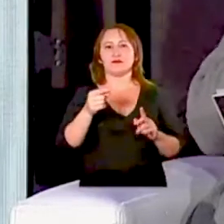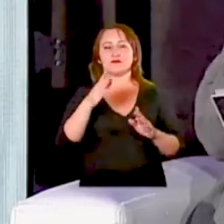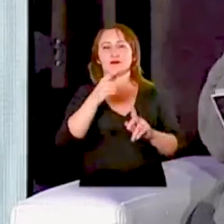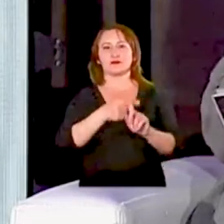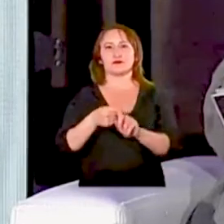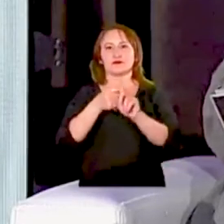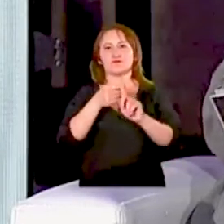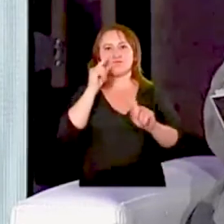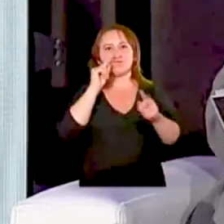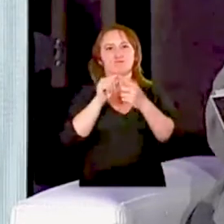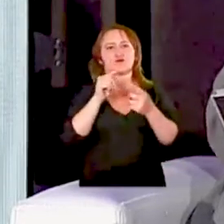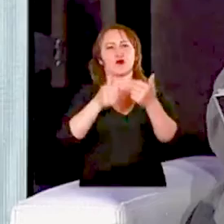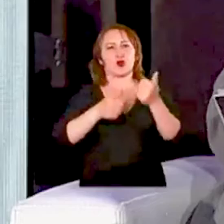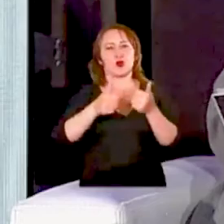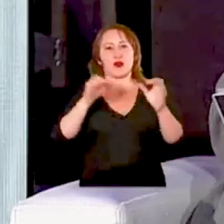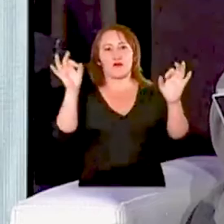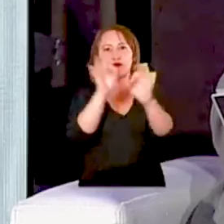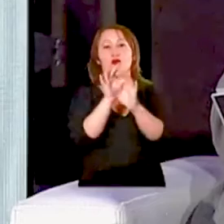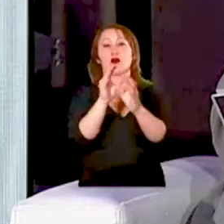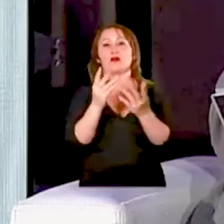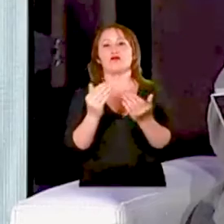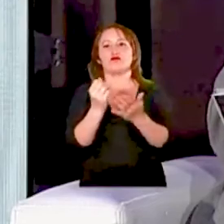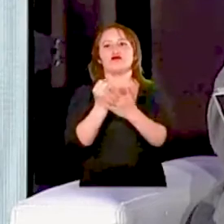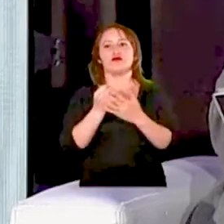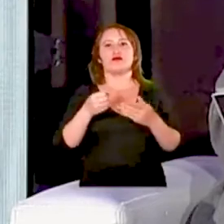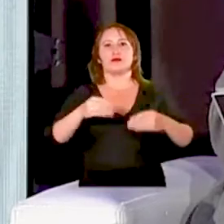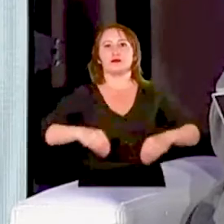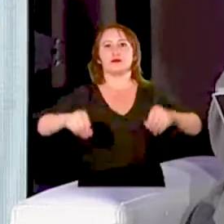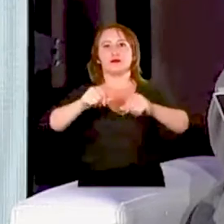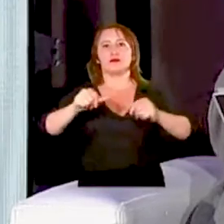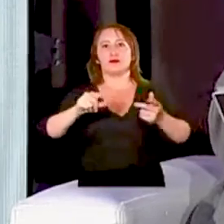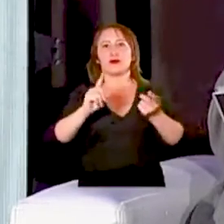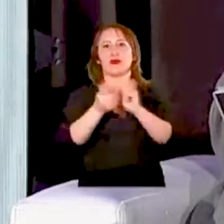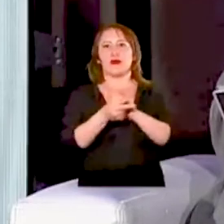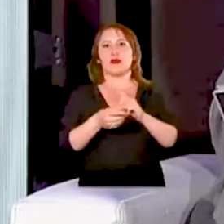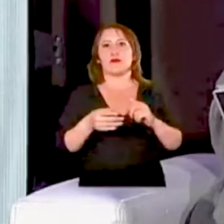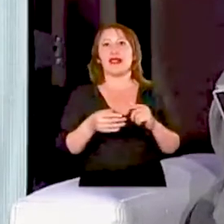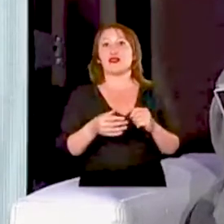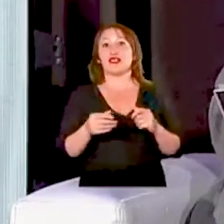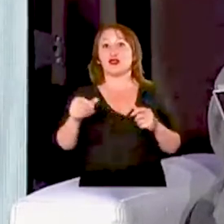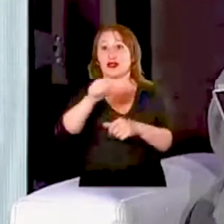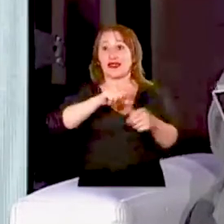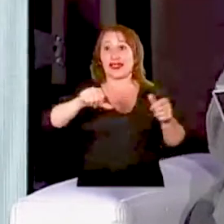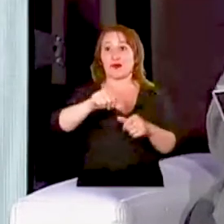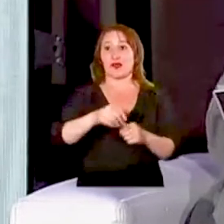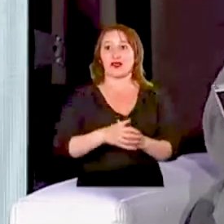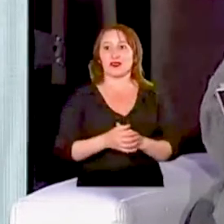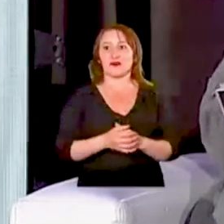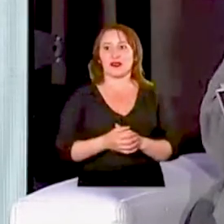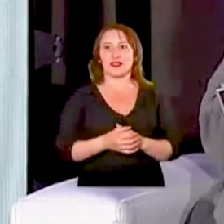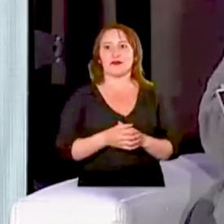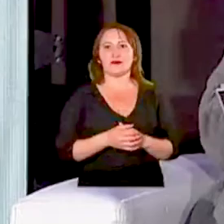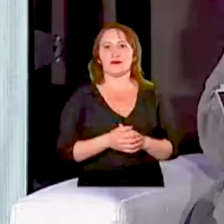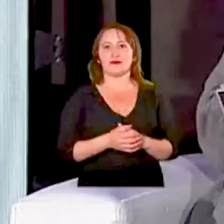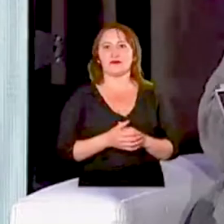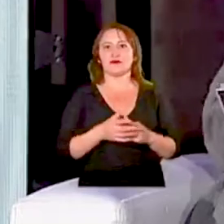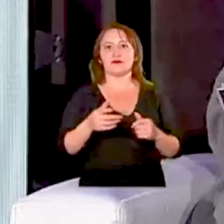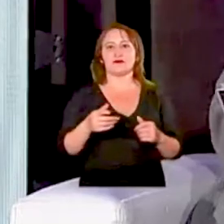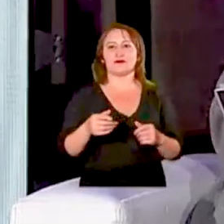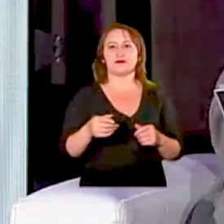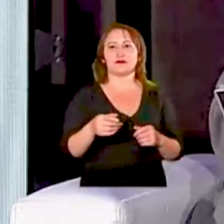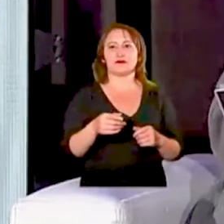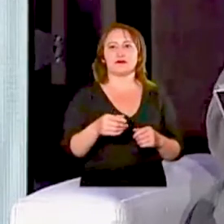ese enfoque es el que nos ha permitido trabajar en los territorios bajo tres pilares: coordinación, apoyo y articulación. ¿Con quiénes? Con